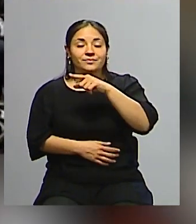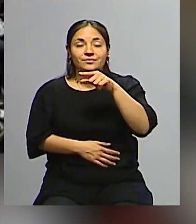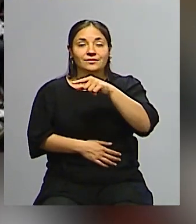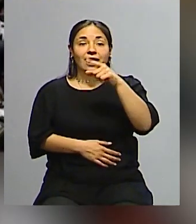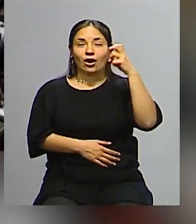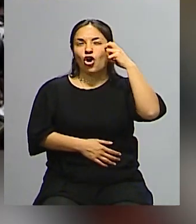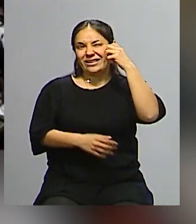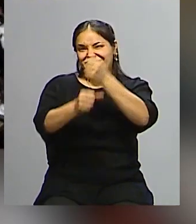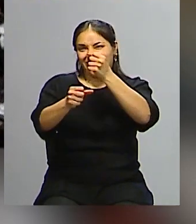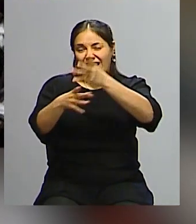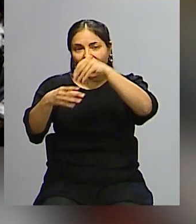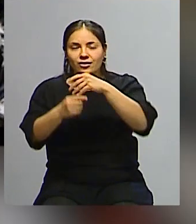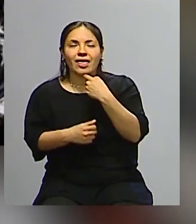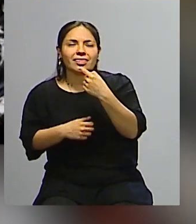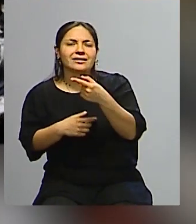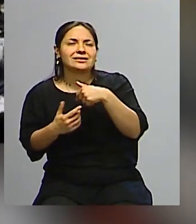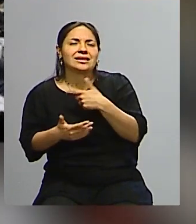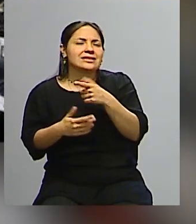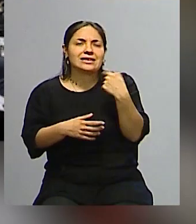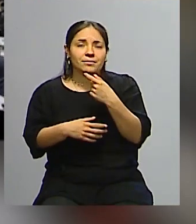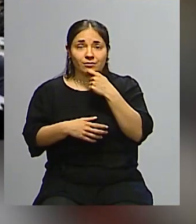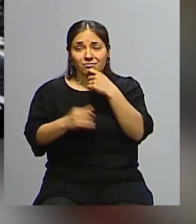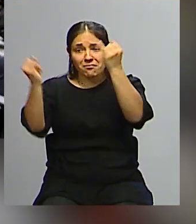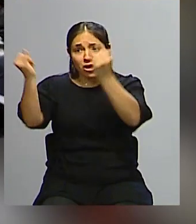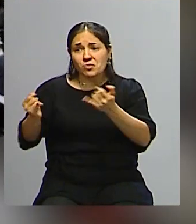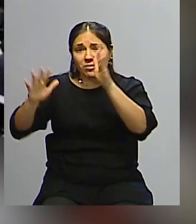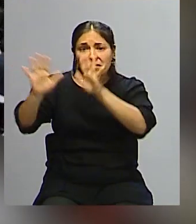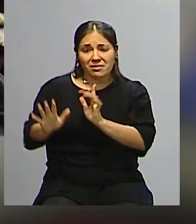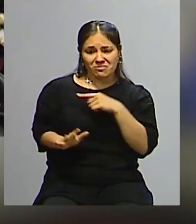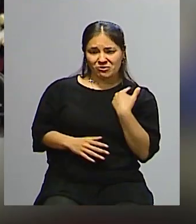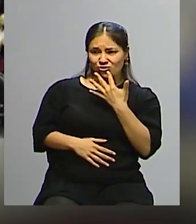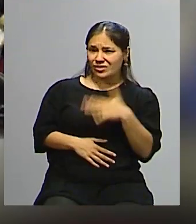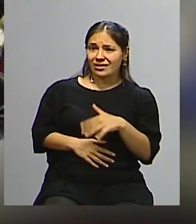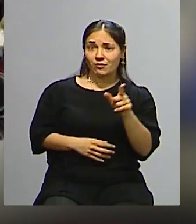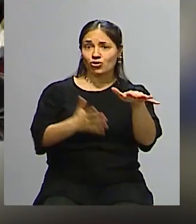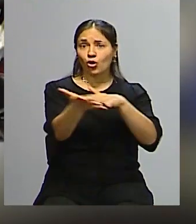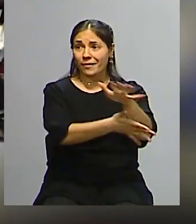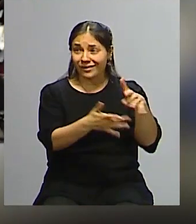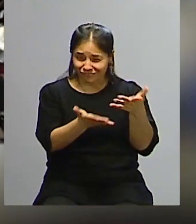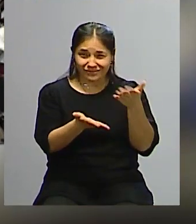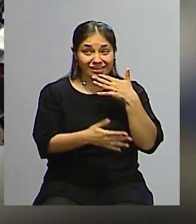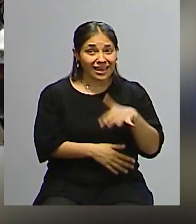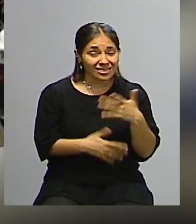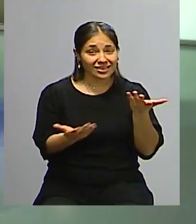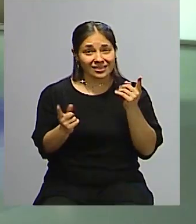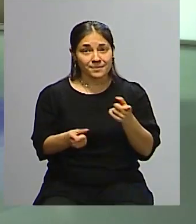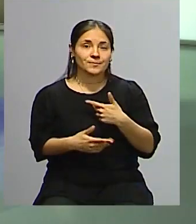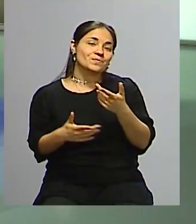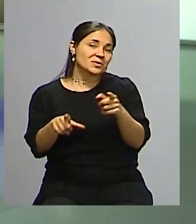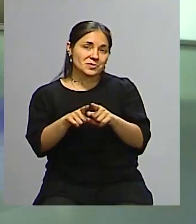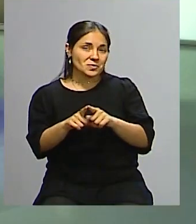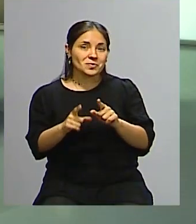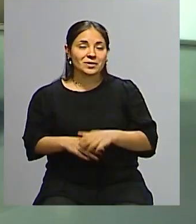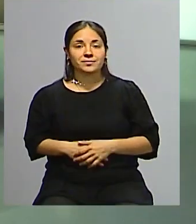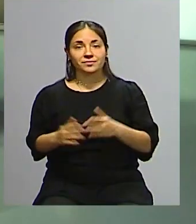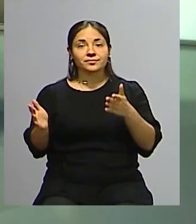principio presupuestario es la claridad, para que todos lo puedan entender. Después están los técnicos. Y hablando de lo técnico, ¿cuáles